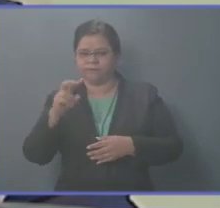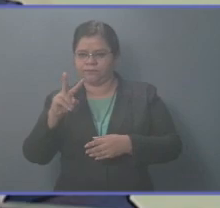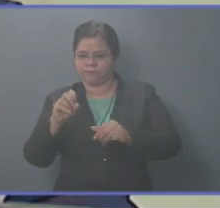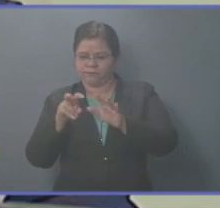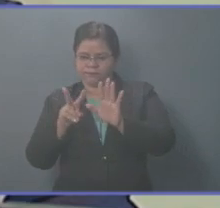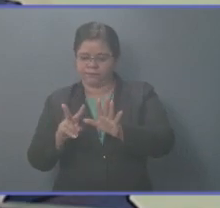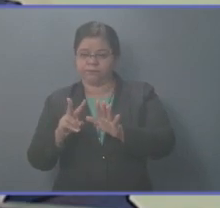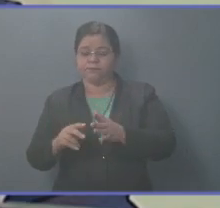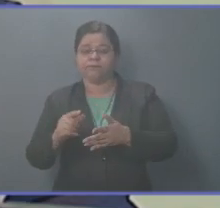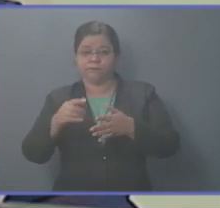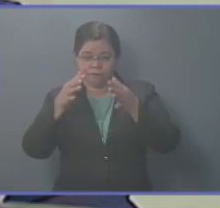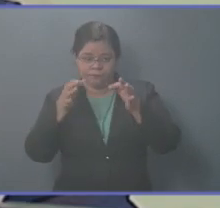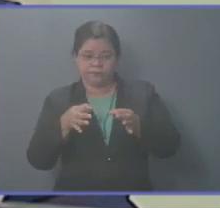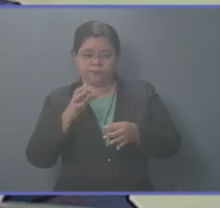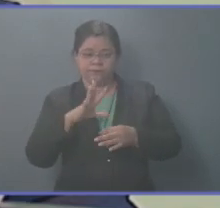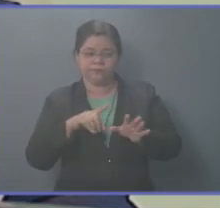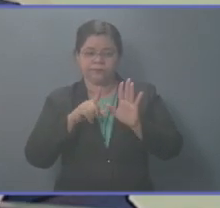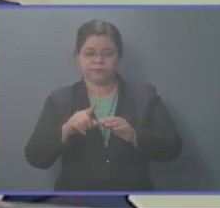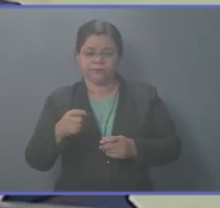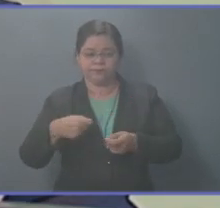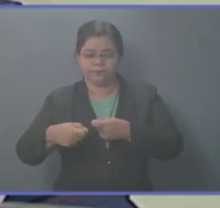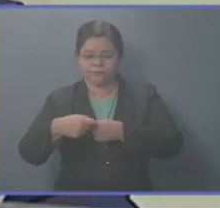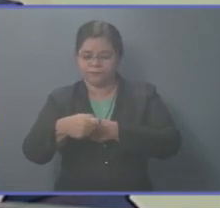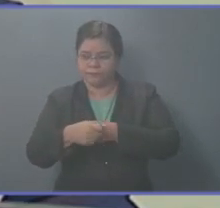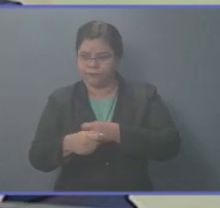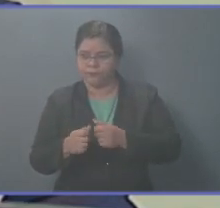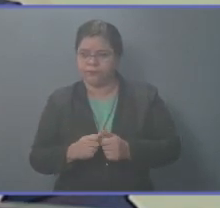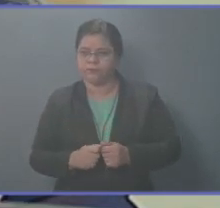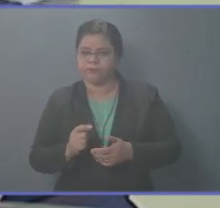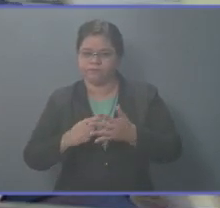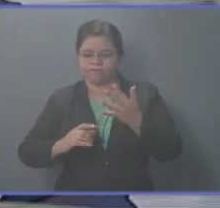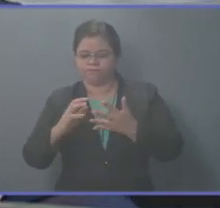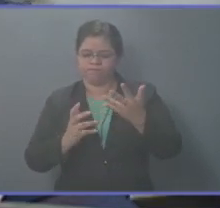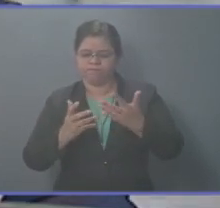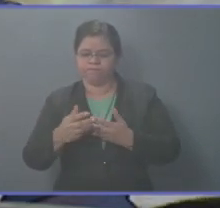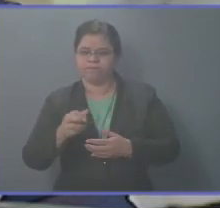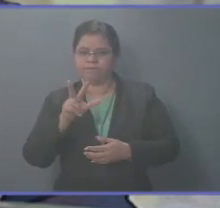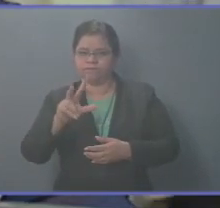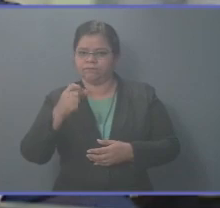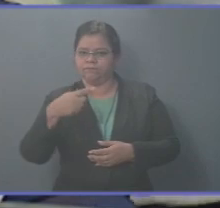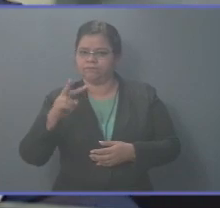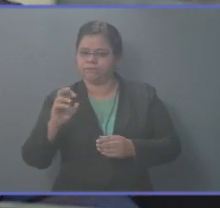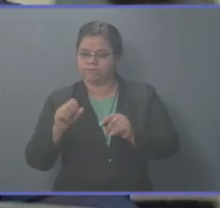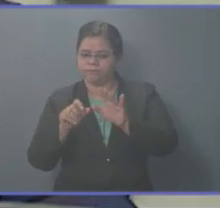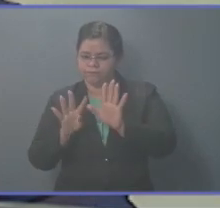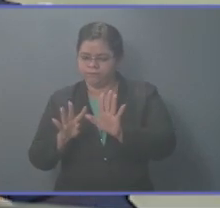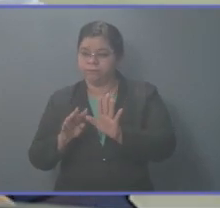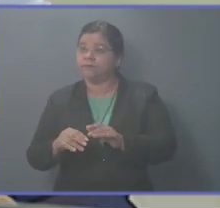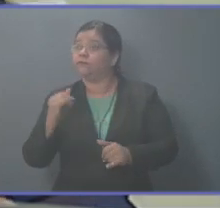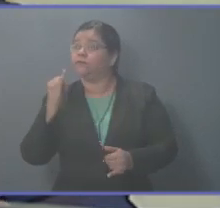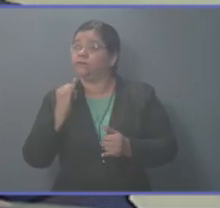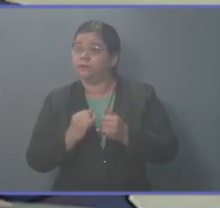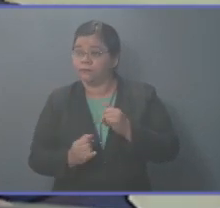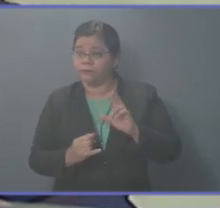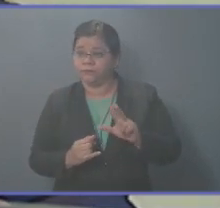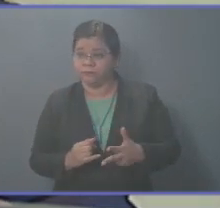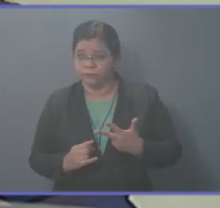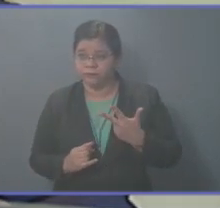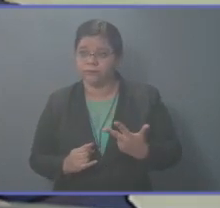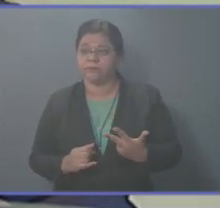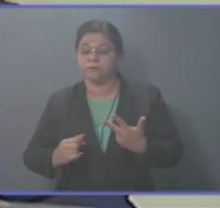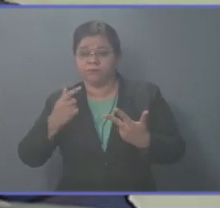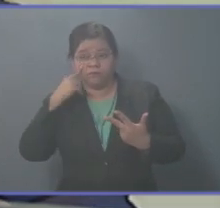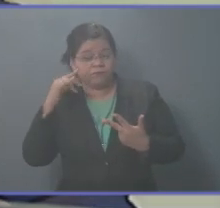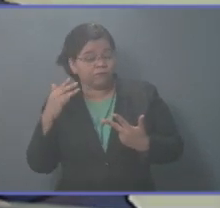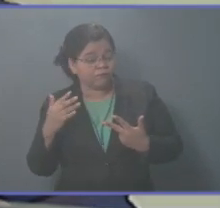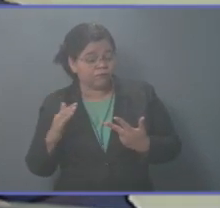1-2017 y sentencia de 16 de diciembre de 2019, inconstitucionalidad 3-2019 y finalmente tercero, por el peligro